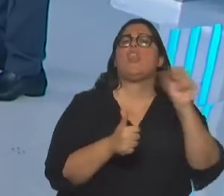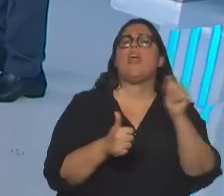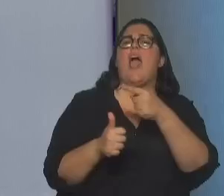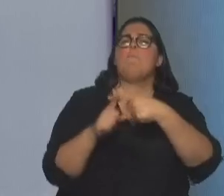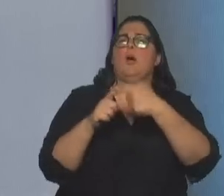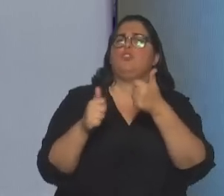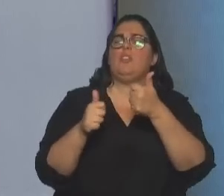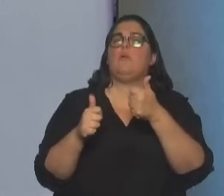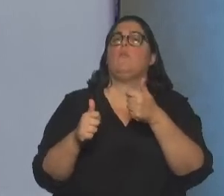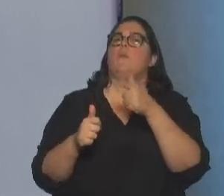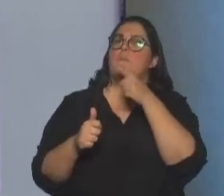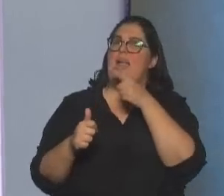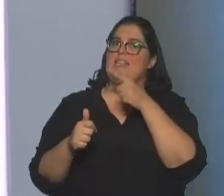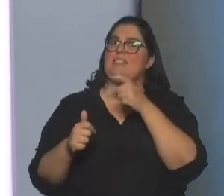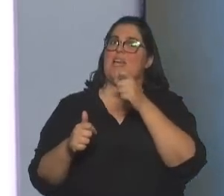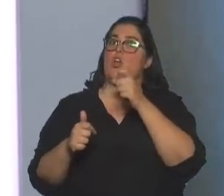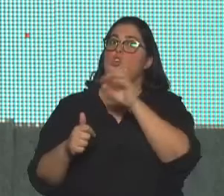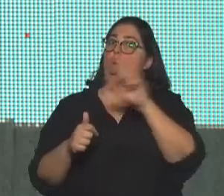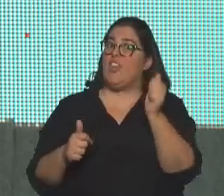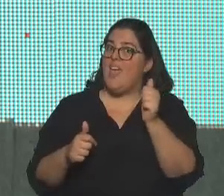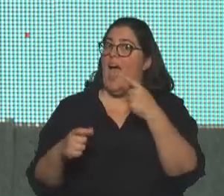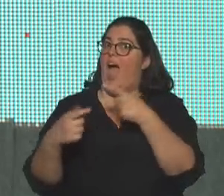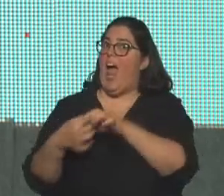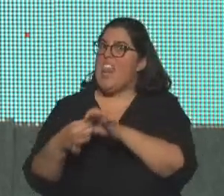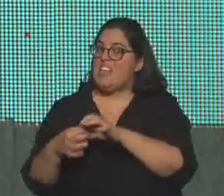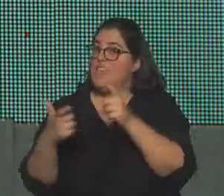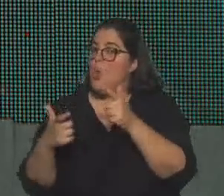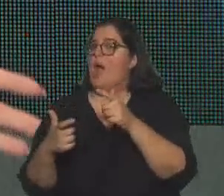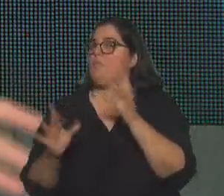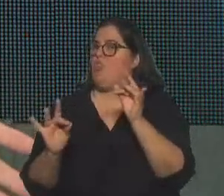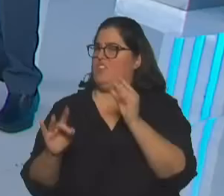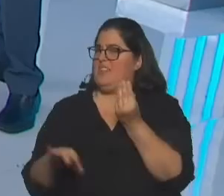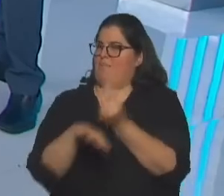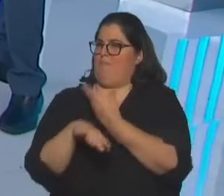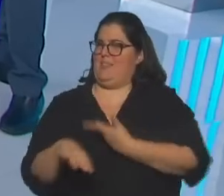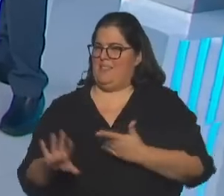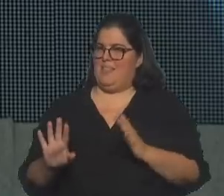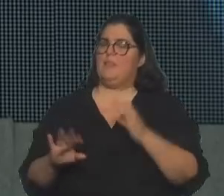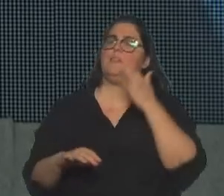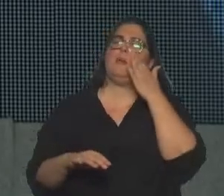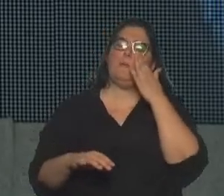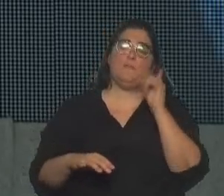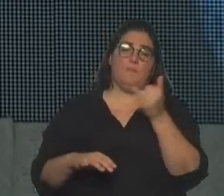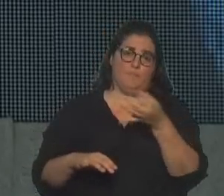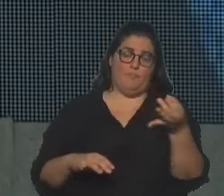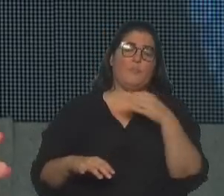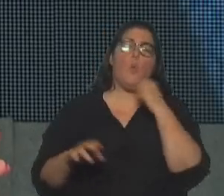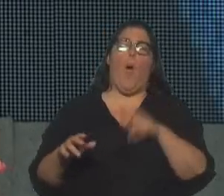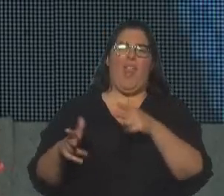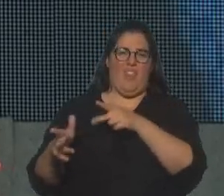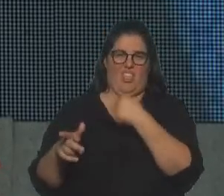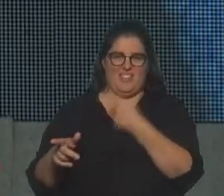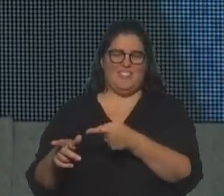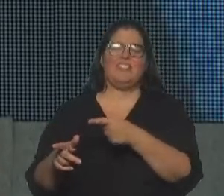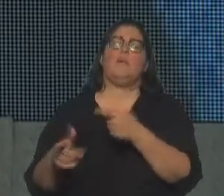correísmo, parecería que sin alianza Rafael Correa, ¿no? Sí, me parece. Veremos cómo se da, porque como decía Juan, se plantea que pueda ser una coalición